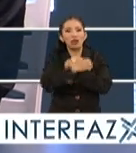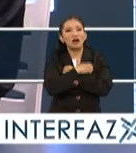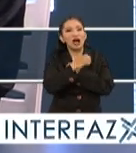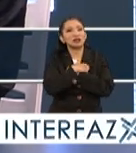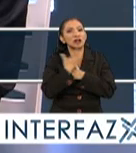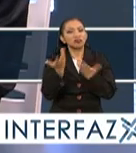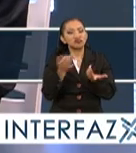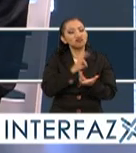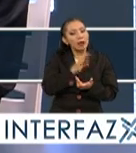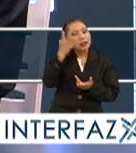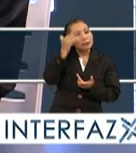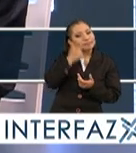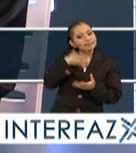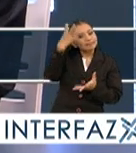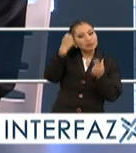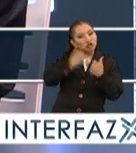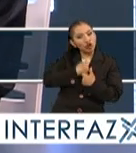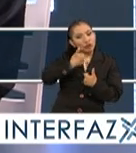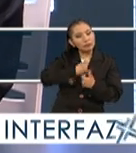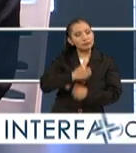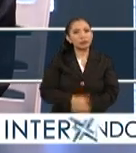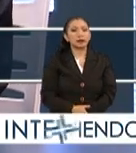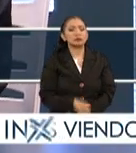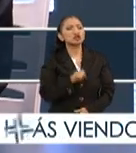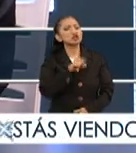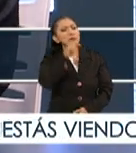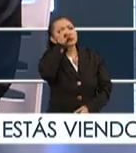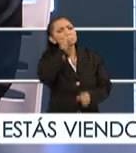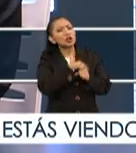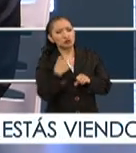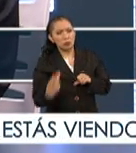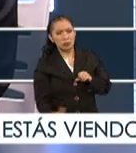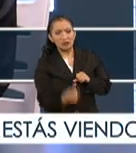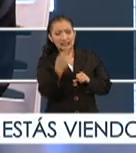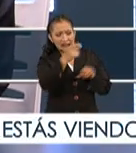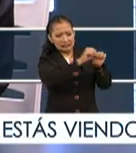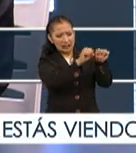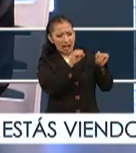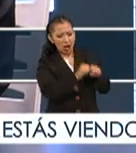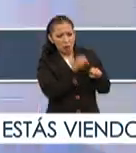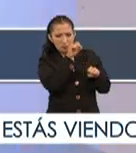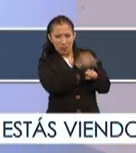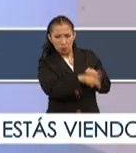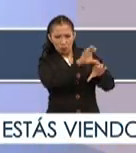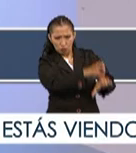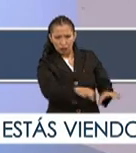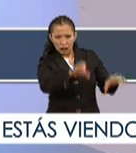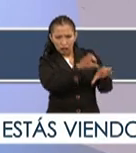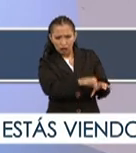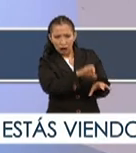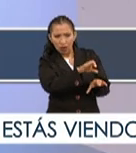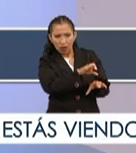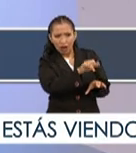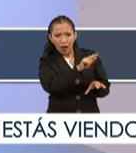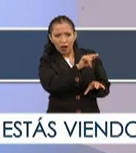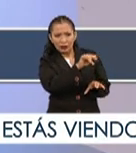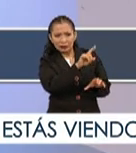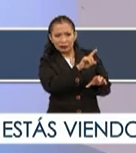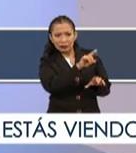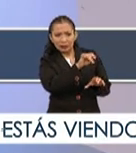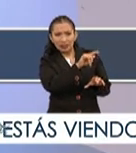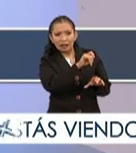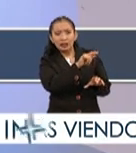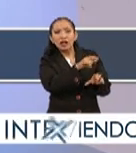educación, capacidad para aprender a aprender. Muy bien. Subsecretario, estas aulas de las que nos platica, aulas